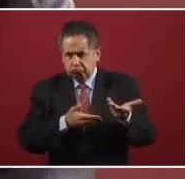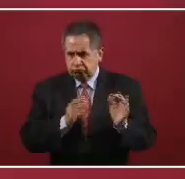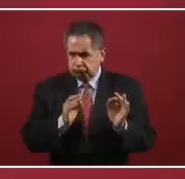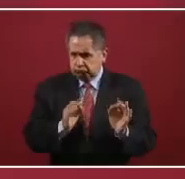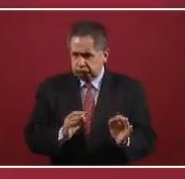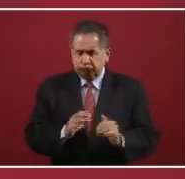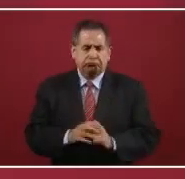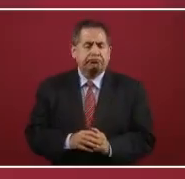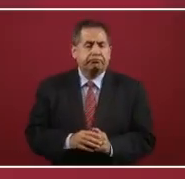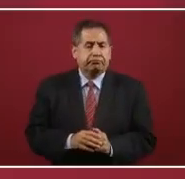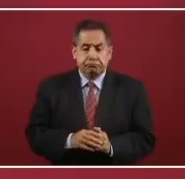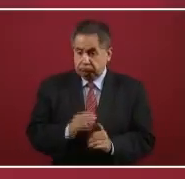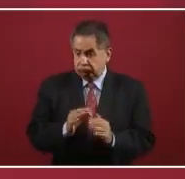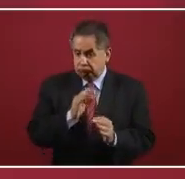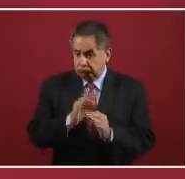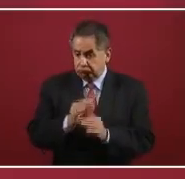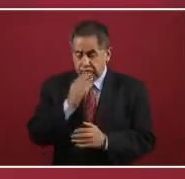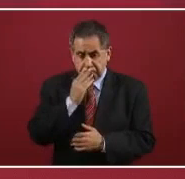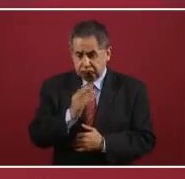Se ha logrado.